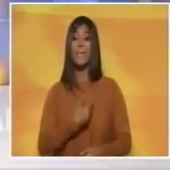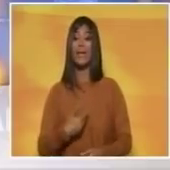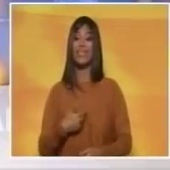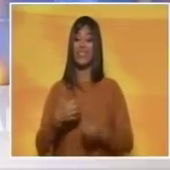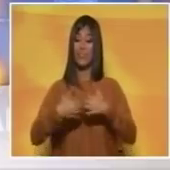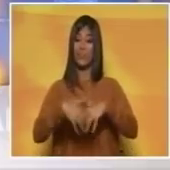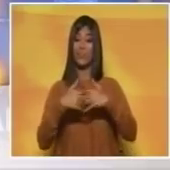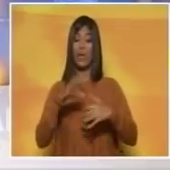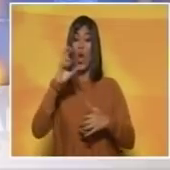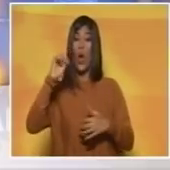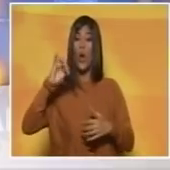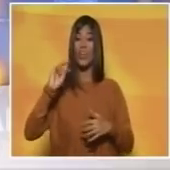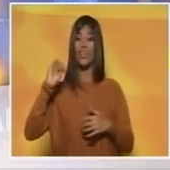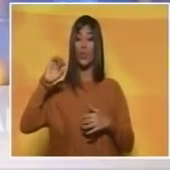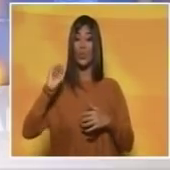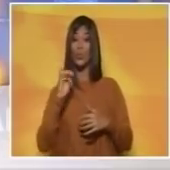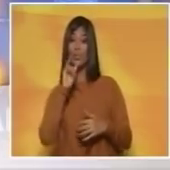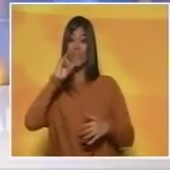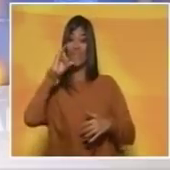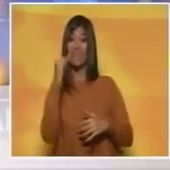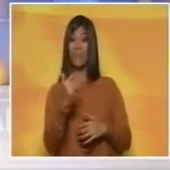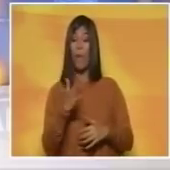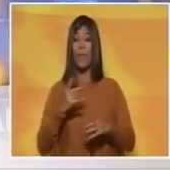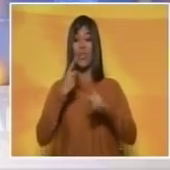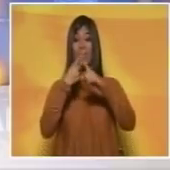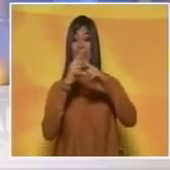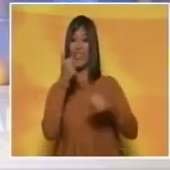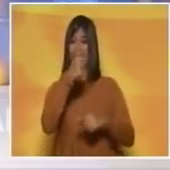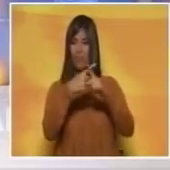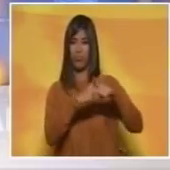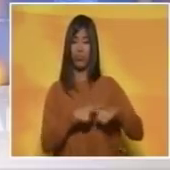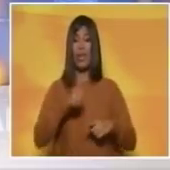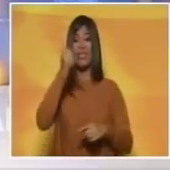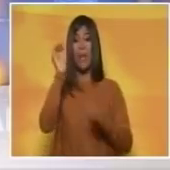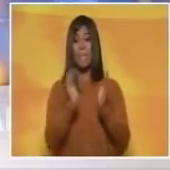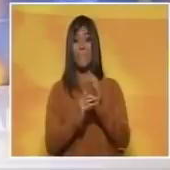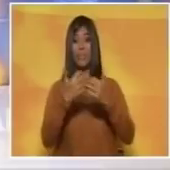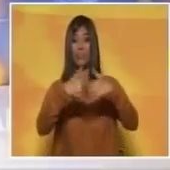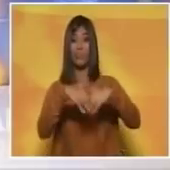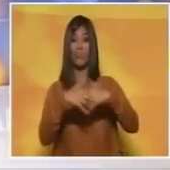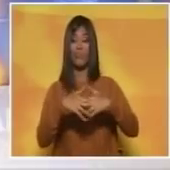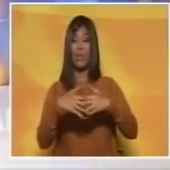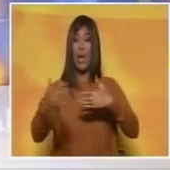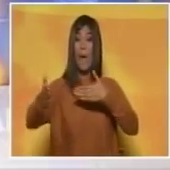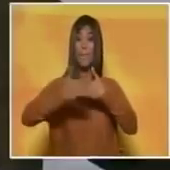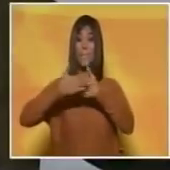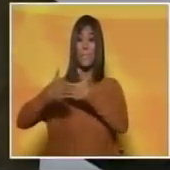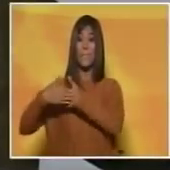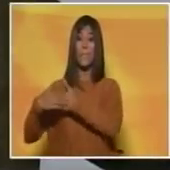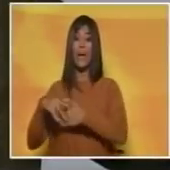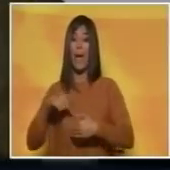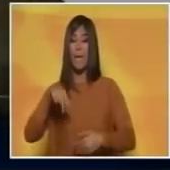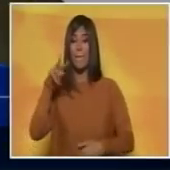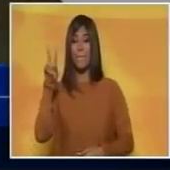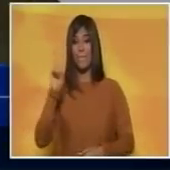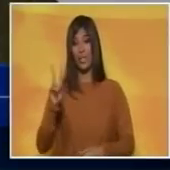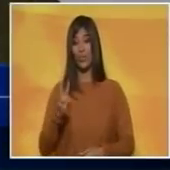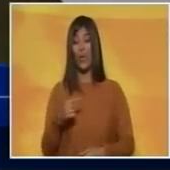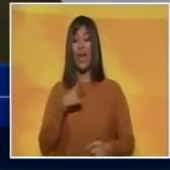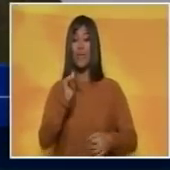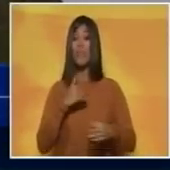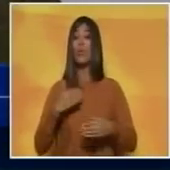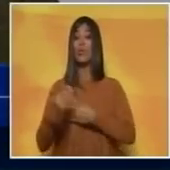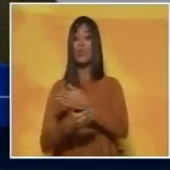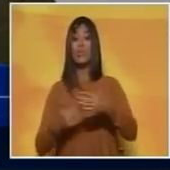Juan Pablo Olalquiaga, denuncia que al menos 10.000 empresas han cerrado en Venezuela en los últimos años en el país. Olalquiaga lamenta que la situación económica sigue impactando